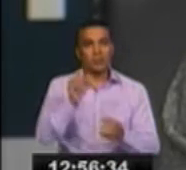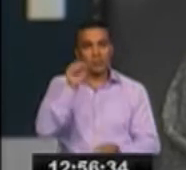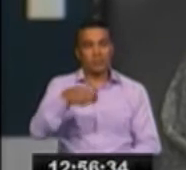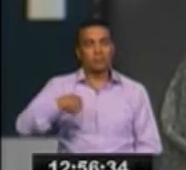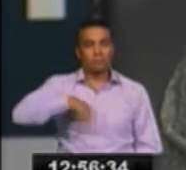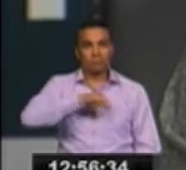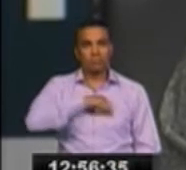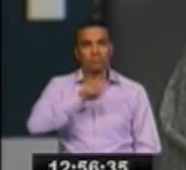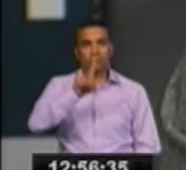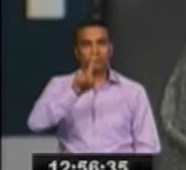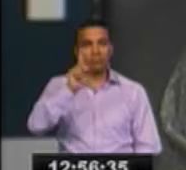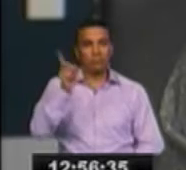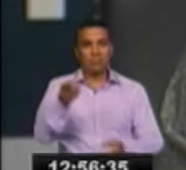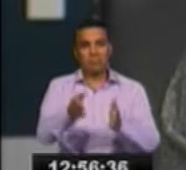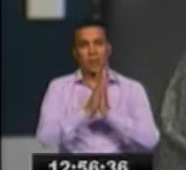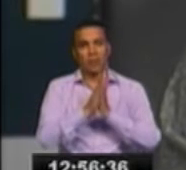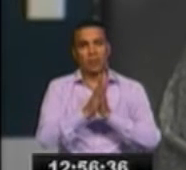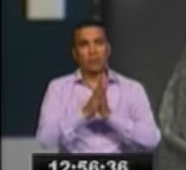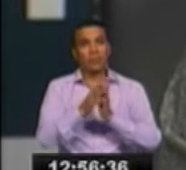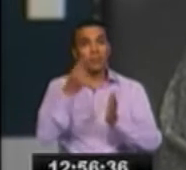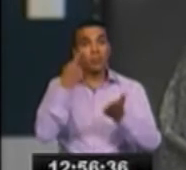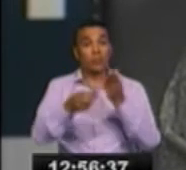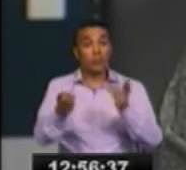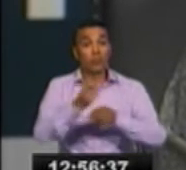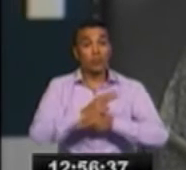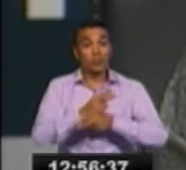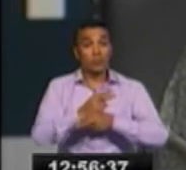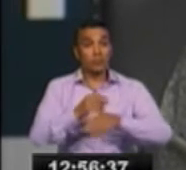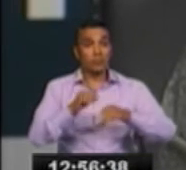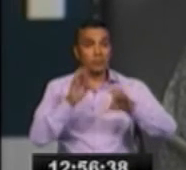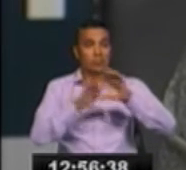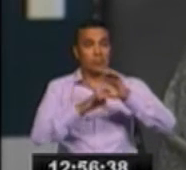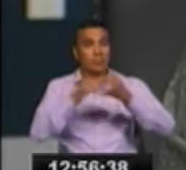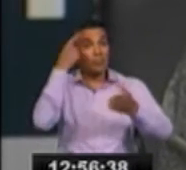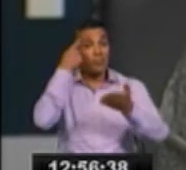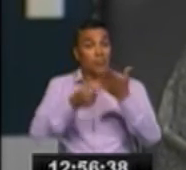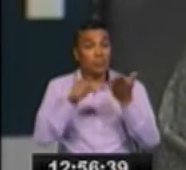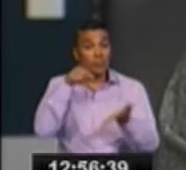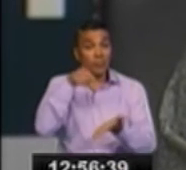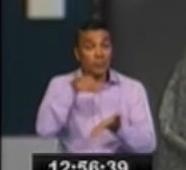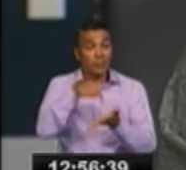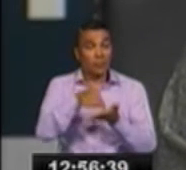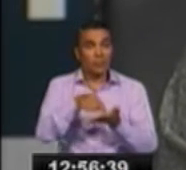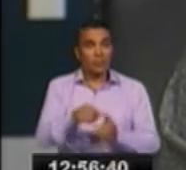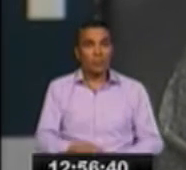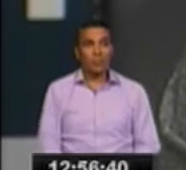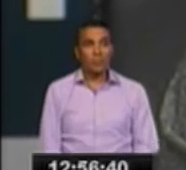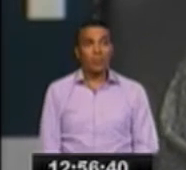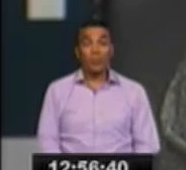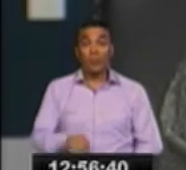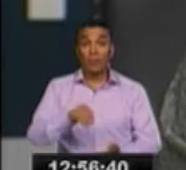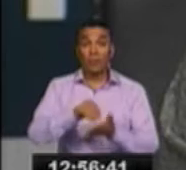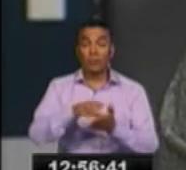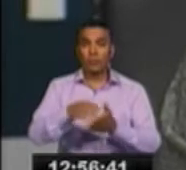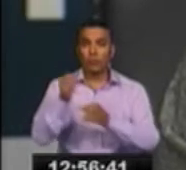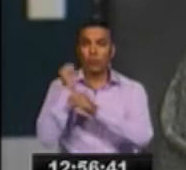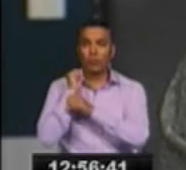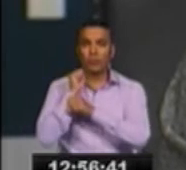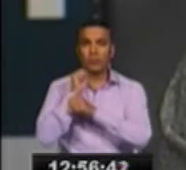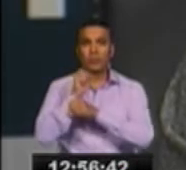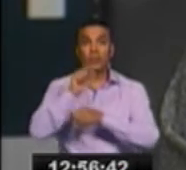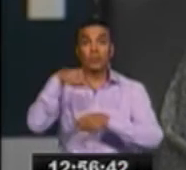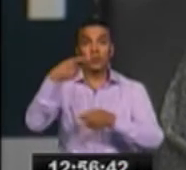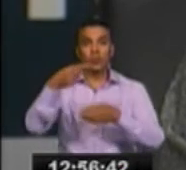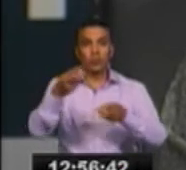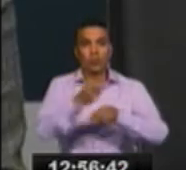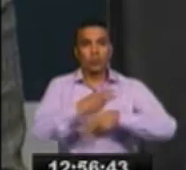haríamos una petición al Consejo de Participación para que se integre en las obligaciones del siguiente